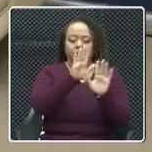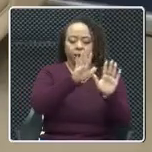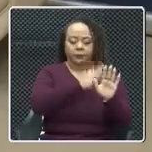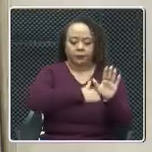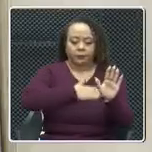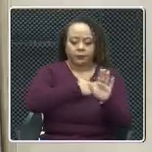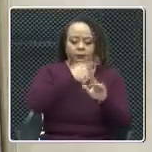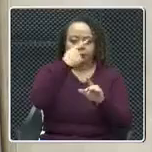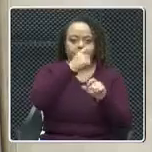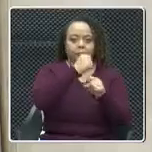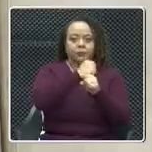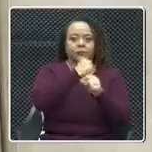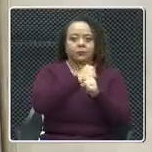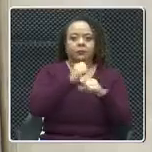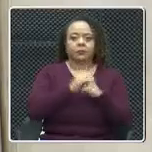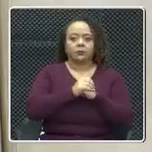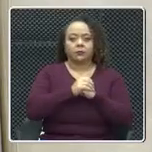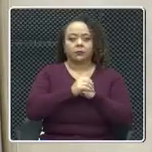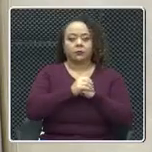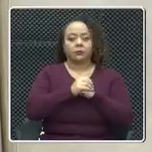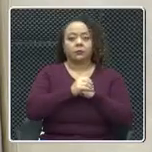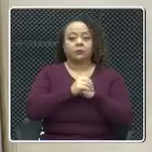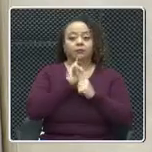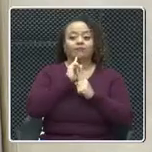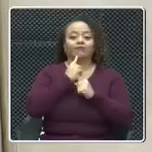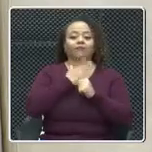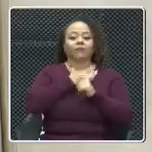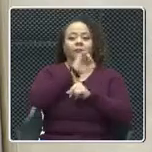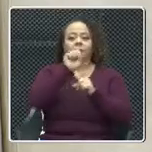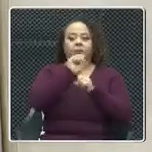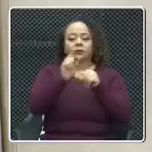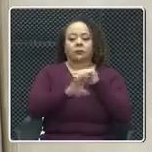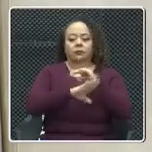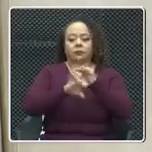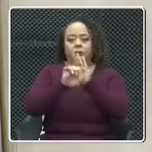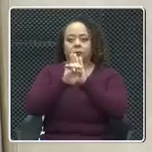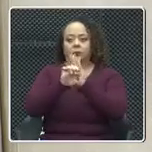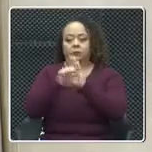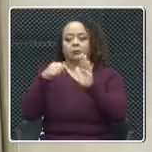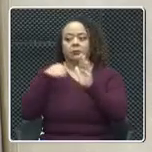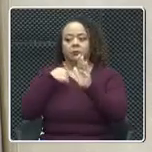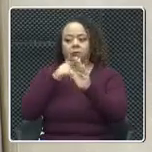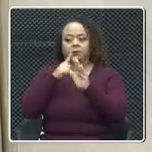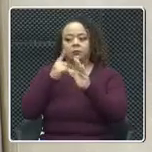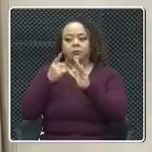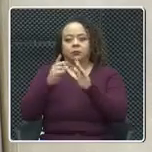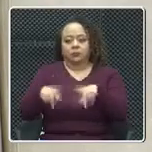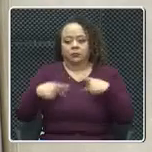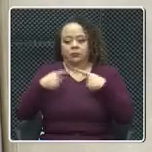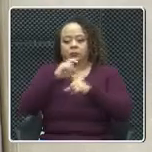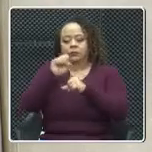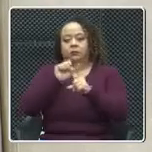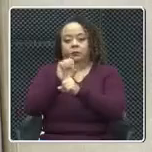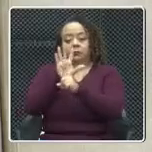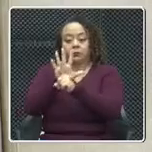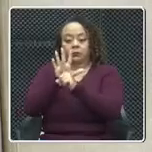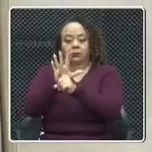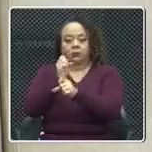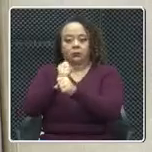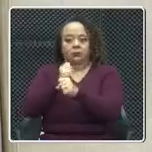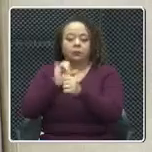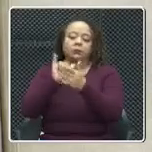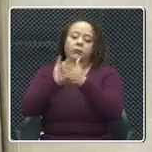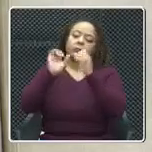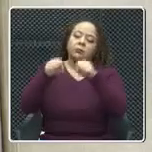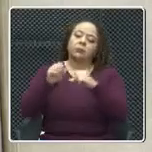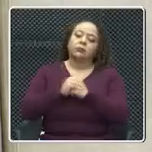si el riesgo de trabajo que me está agravando mi situación base es, por ejemplo, haber estado sometido a una situación de hostigamiento, ¿verdad? Eso